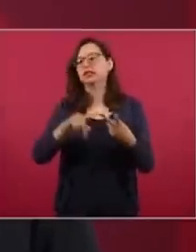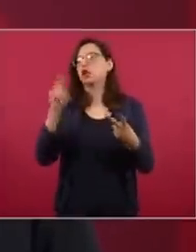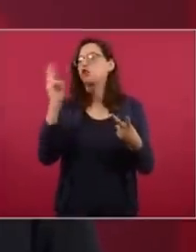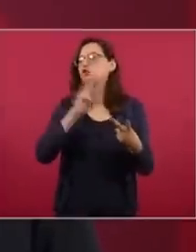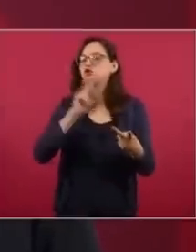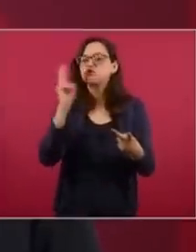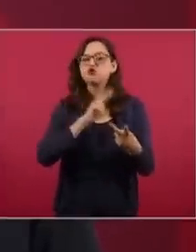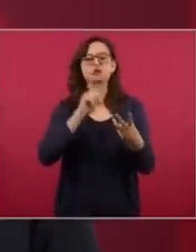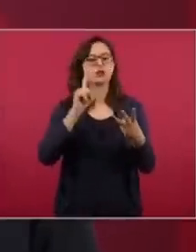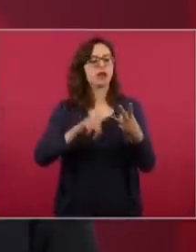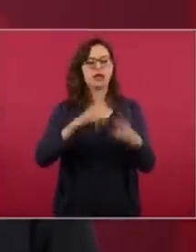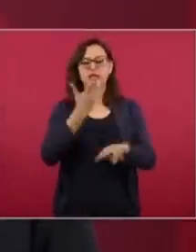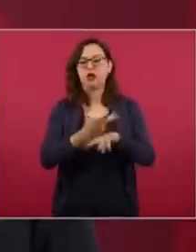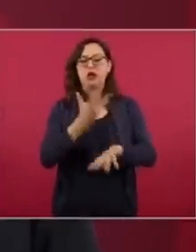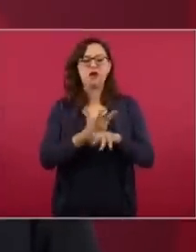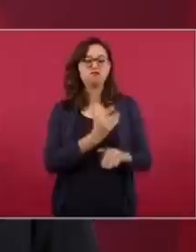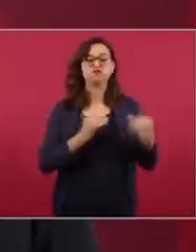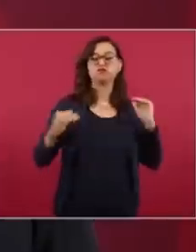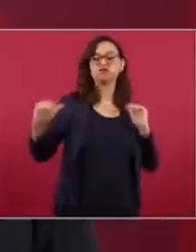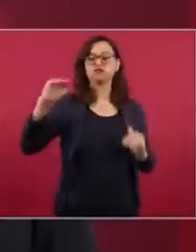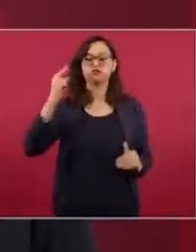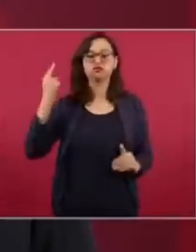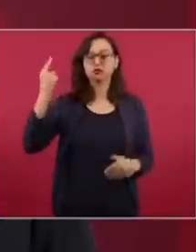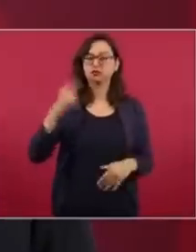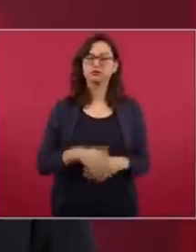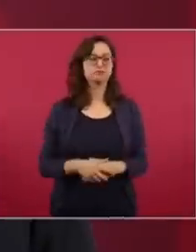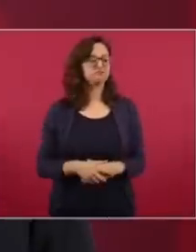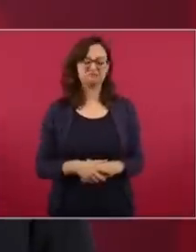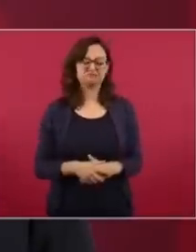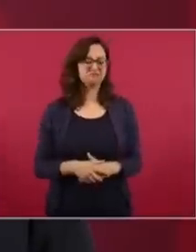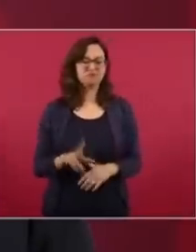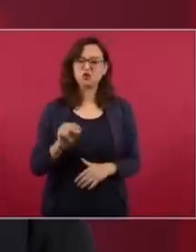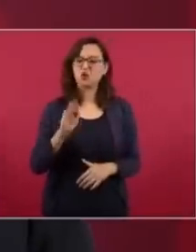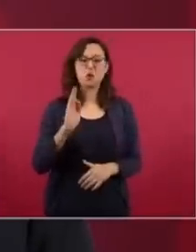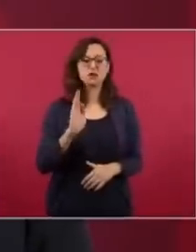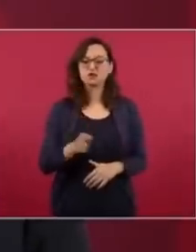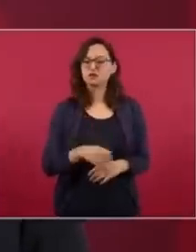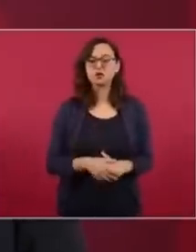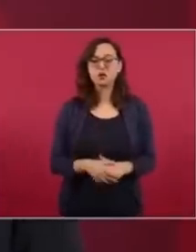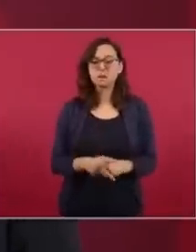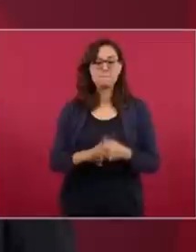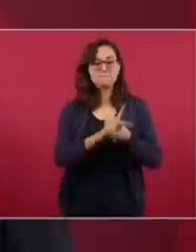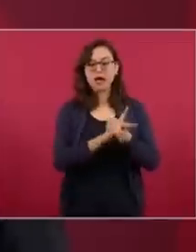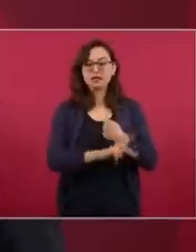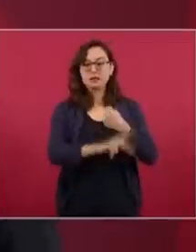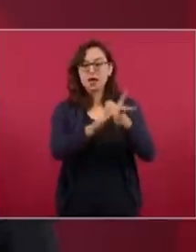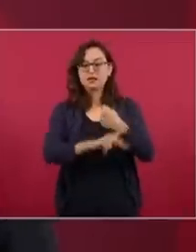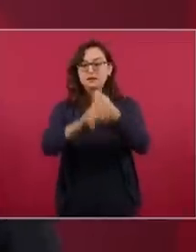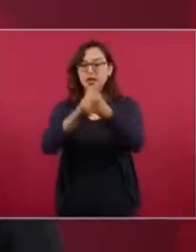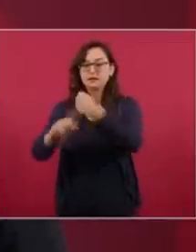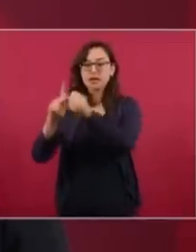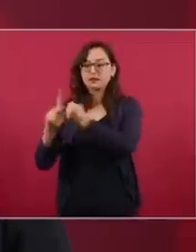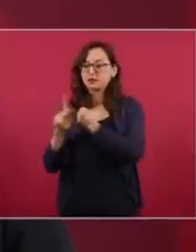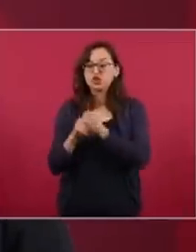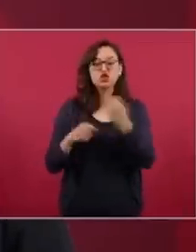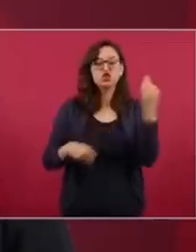ni de Estados Unidos. Todos los países, iguales, por pequeños que sean, son